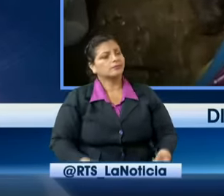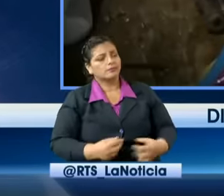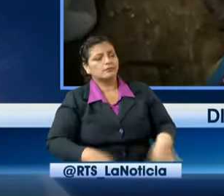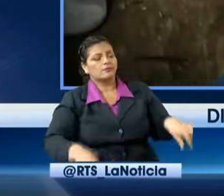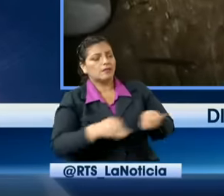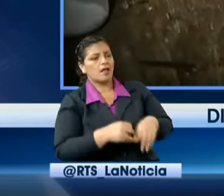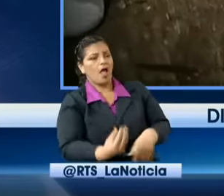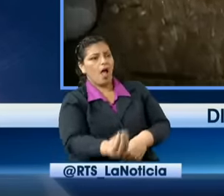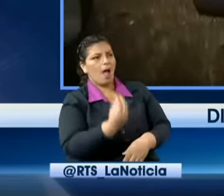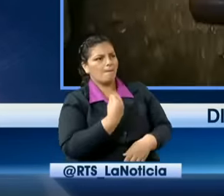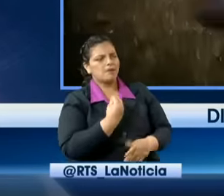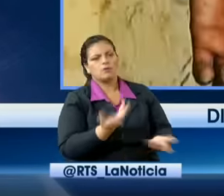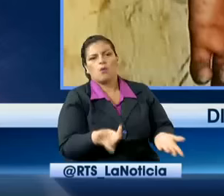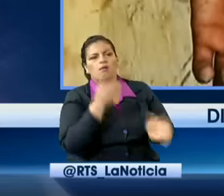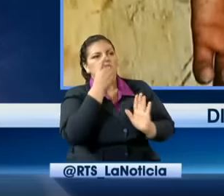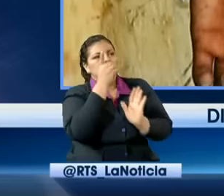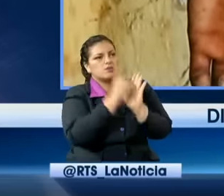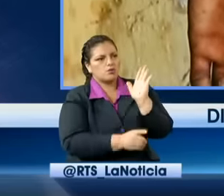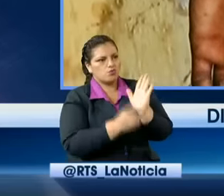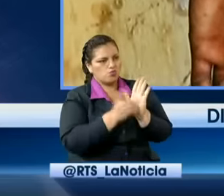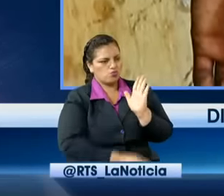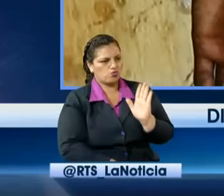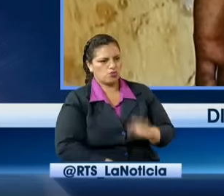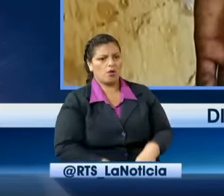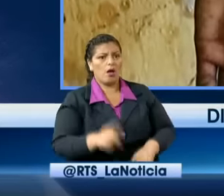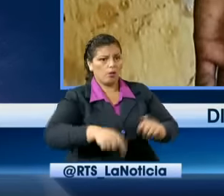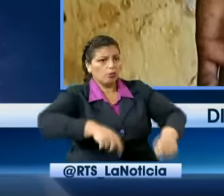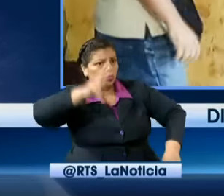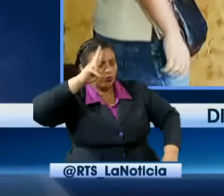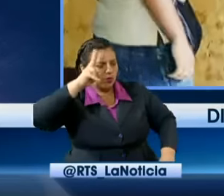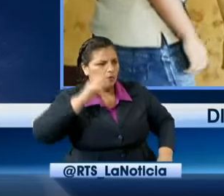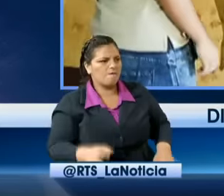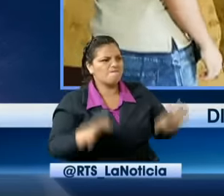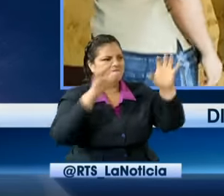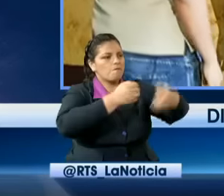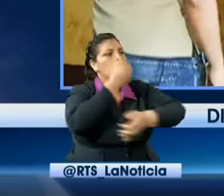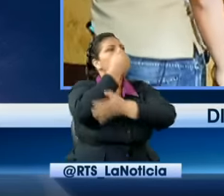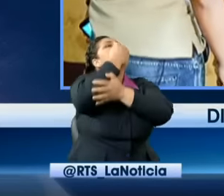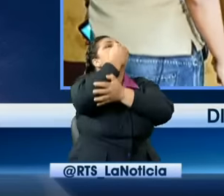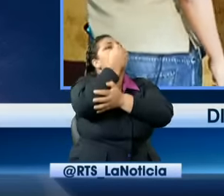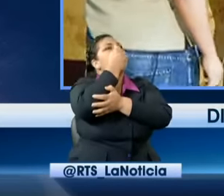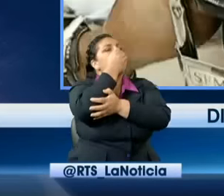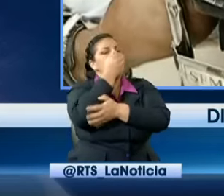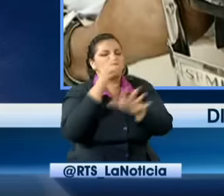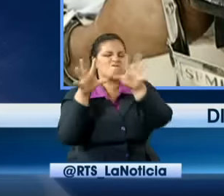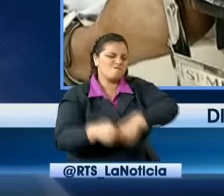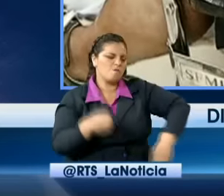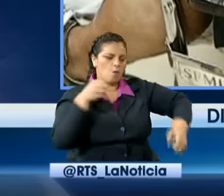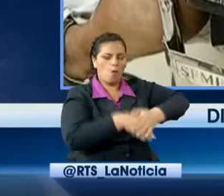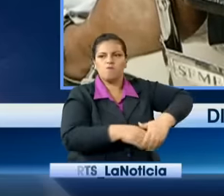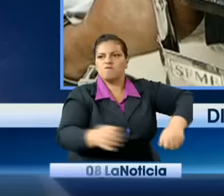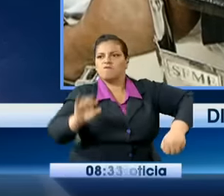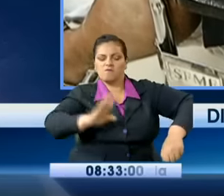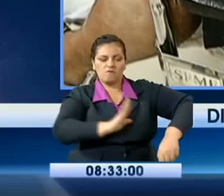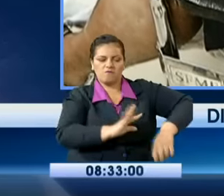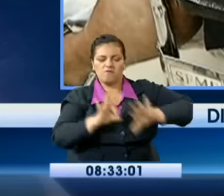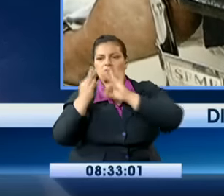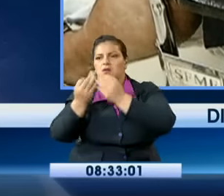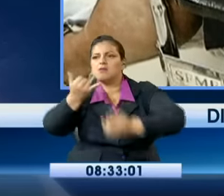Y particularmente hablando en el tema de extorsión, estamos hablando que en el 2015 hubieron 18 casos de secuestros que fueron al 100% resueltos. ¿Todos